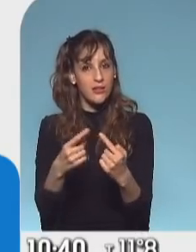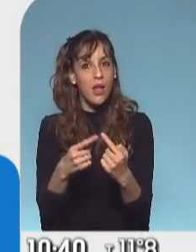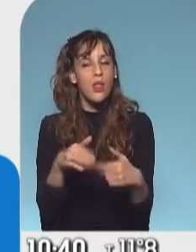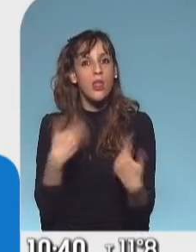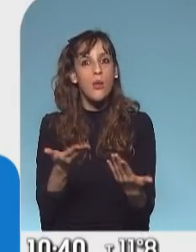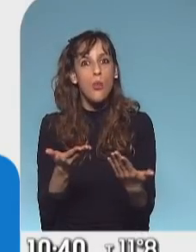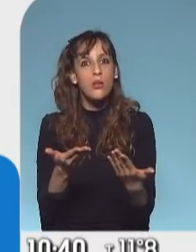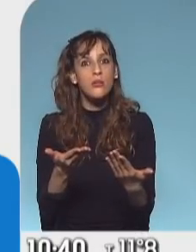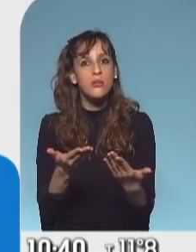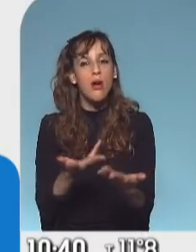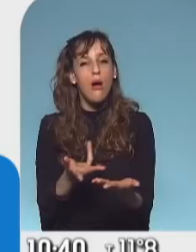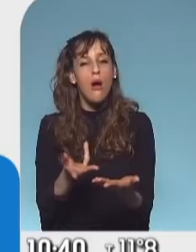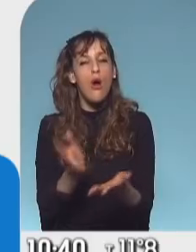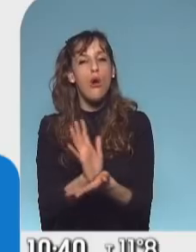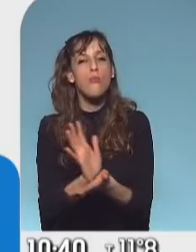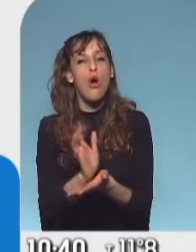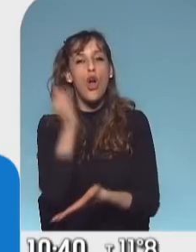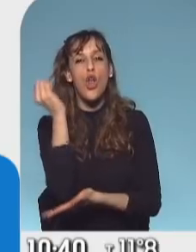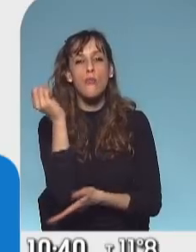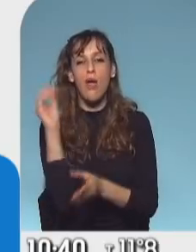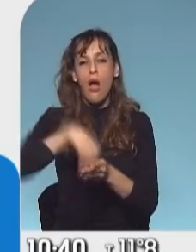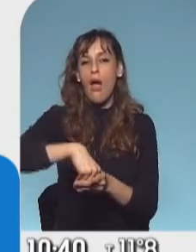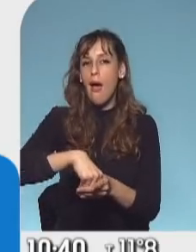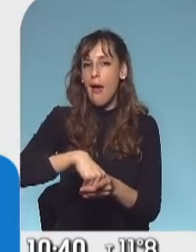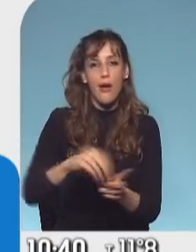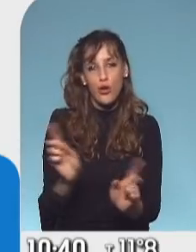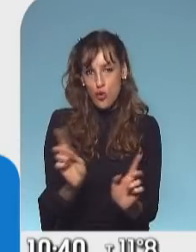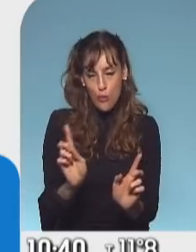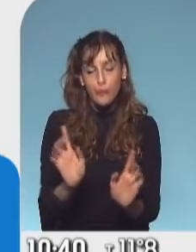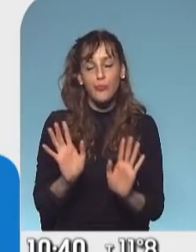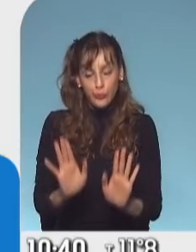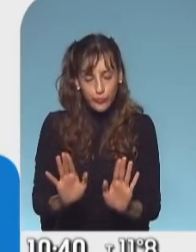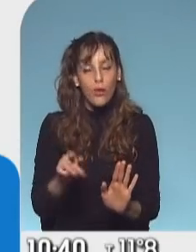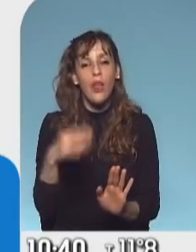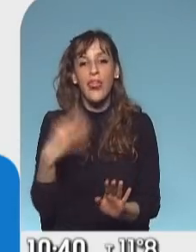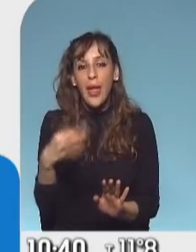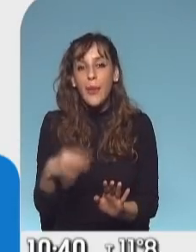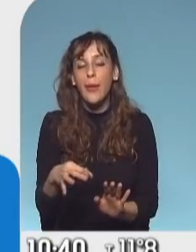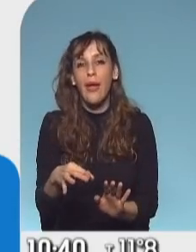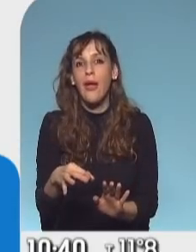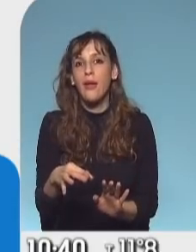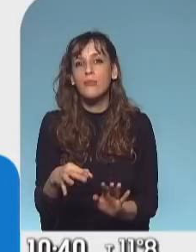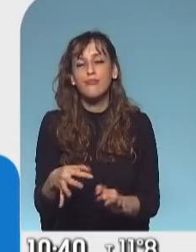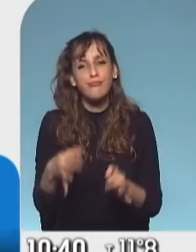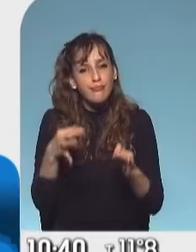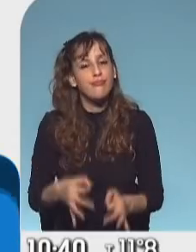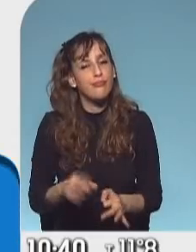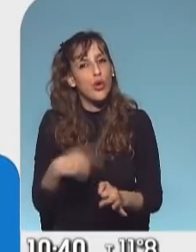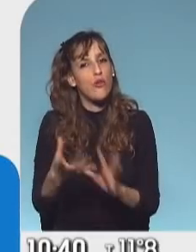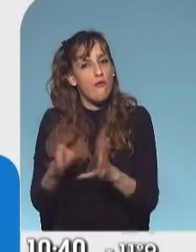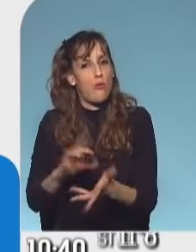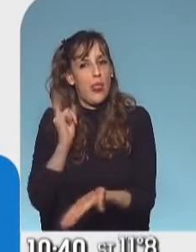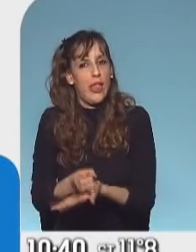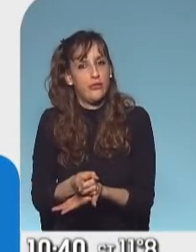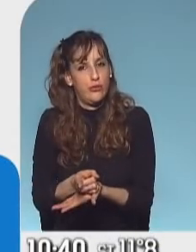volver a sumarse a la economía tal como nosotros la conocemos. Y que por lo tanto hay que darle una institucionalidad distinta a esa economía popular.